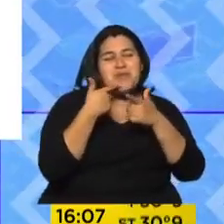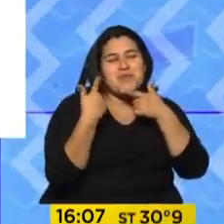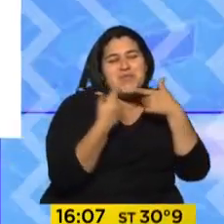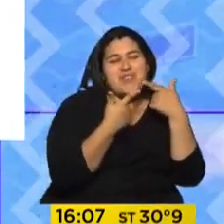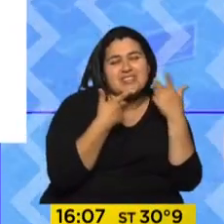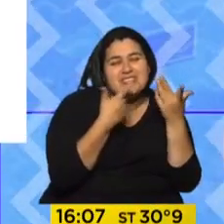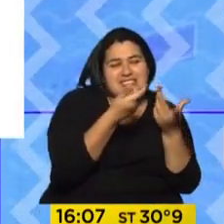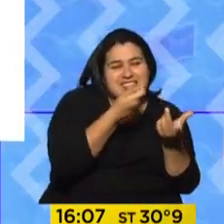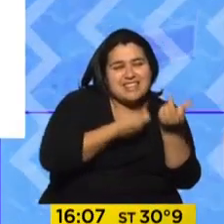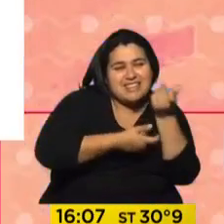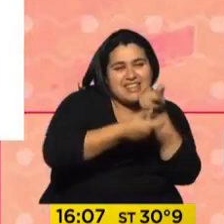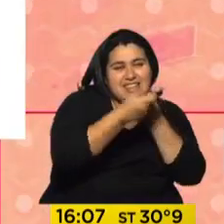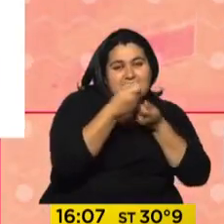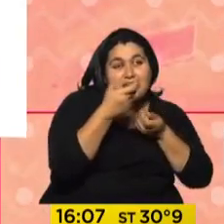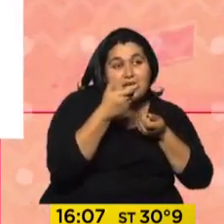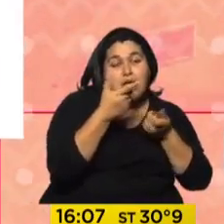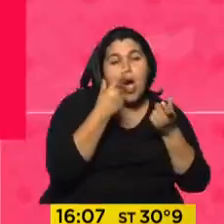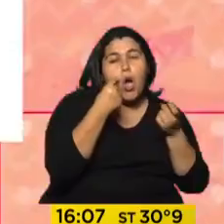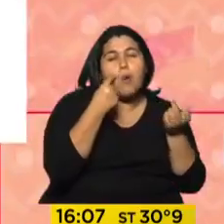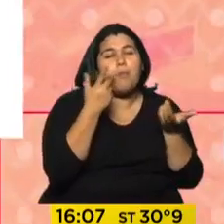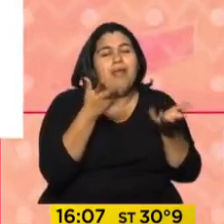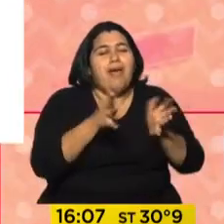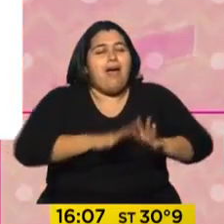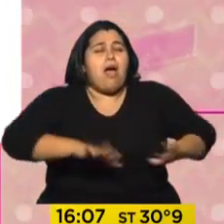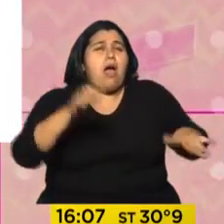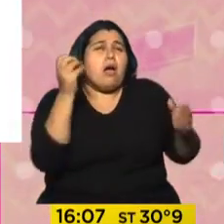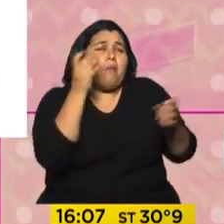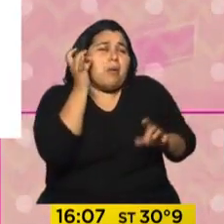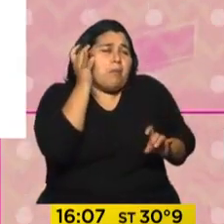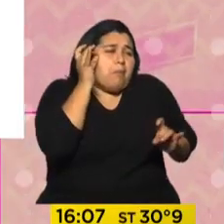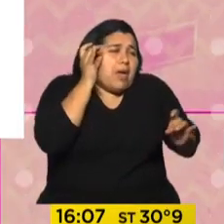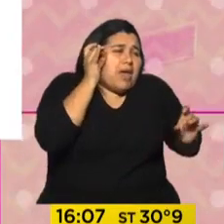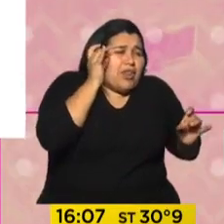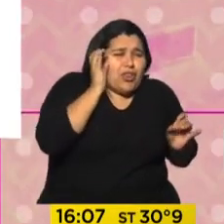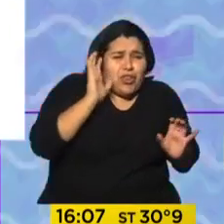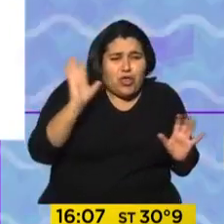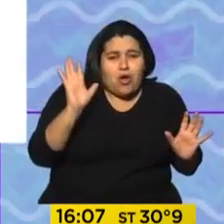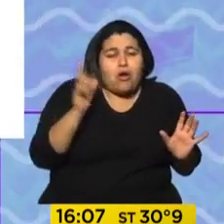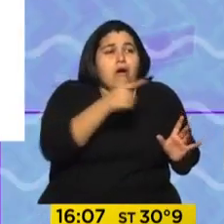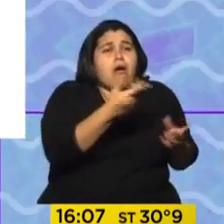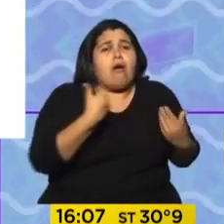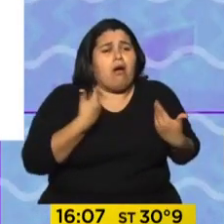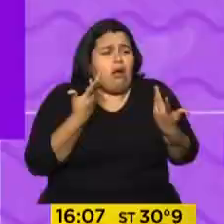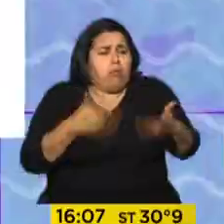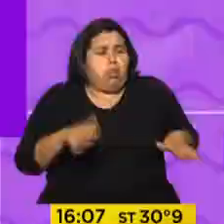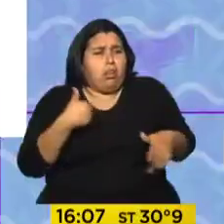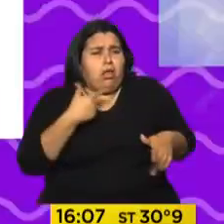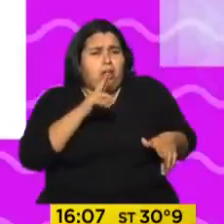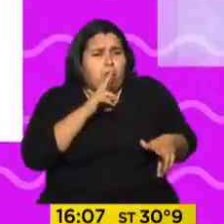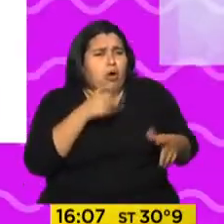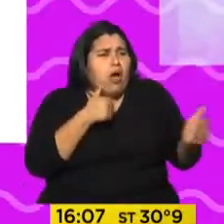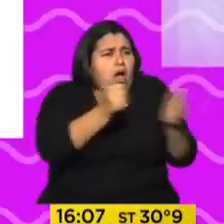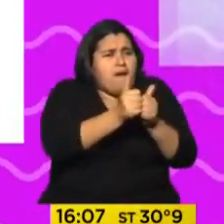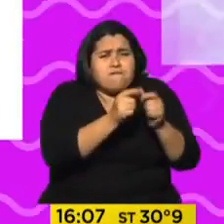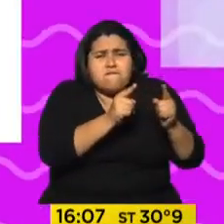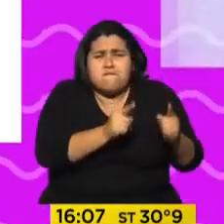caracteriza por el arrepentimiento del hombre ante la posibilidad de que la mujer lo abandone o denuncie.